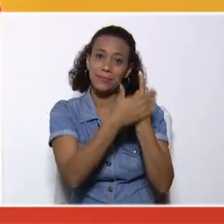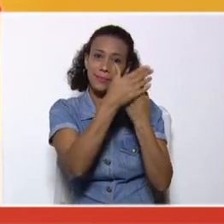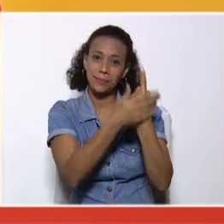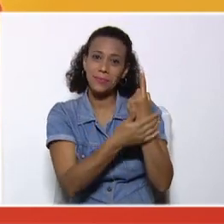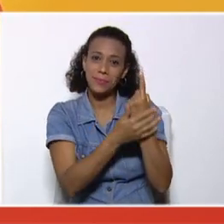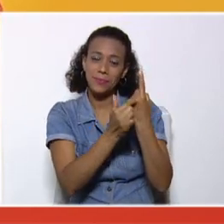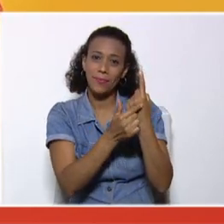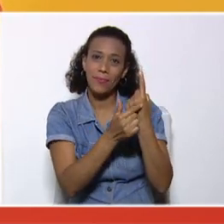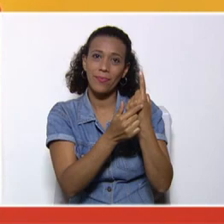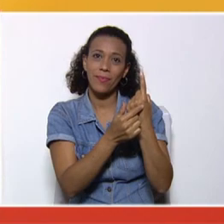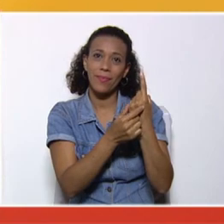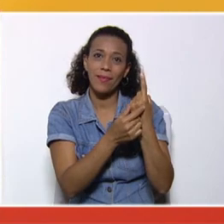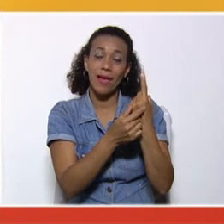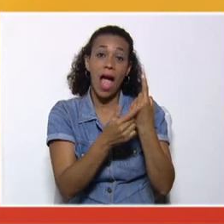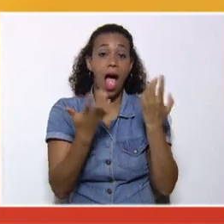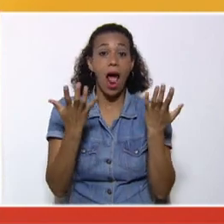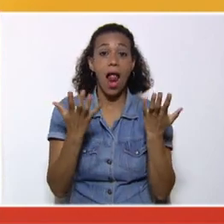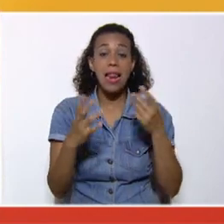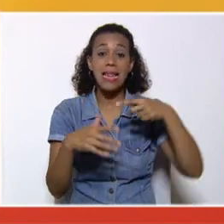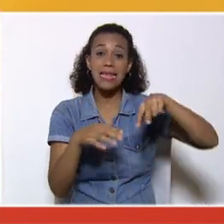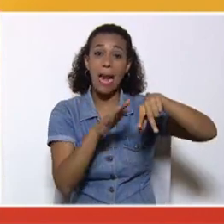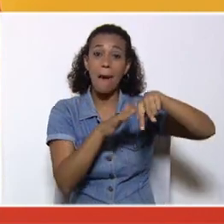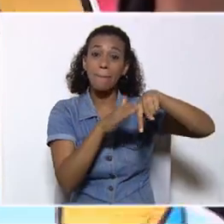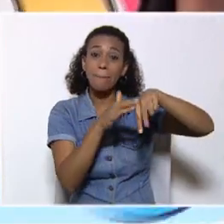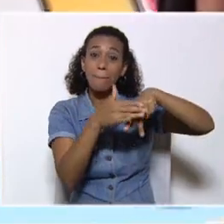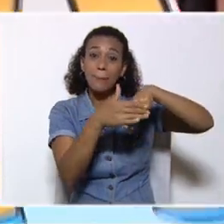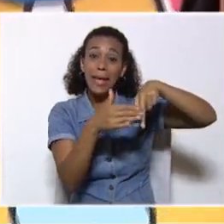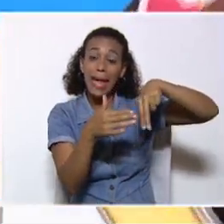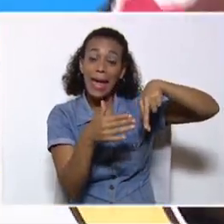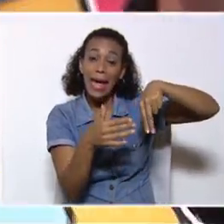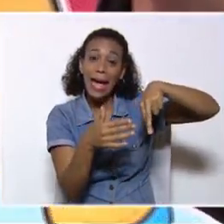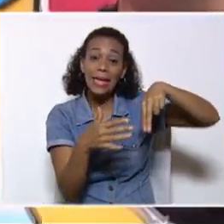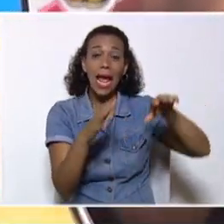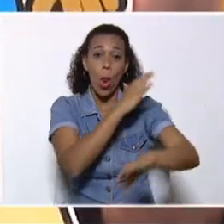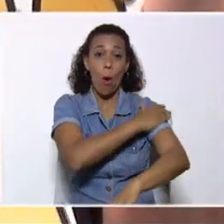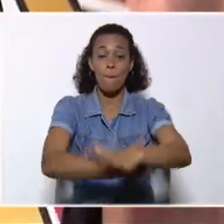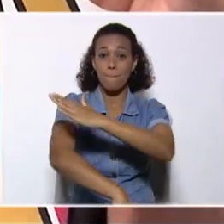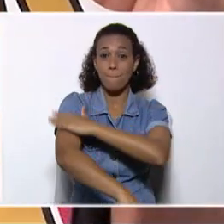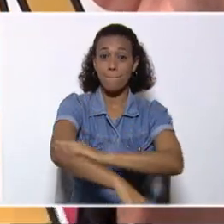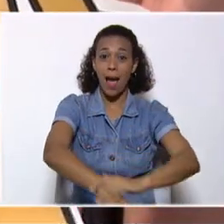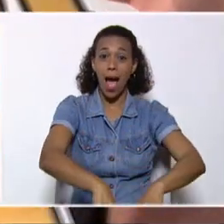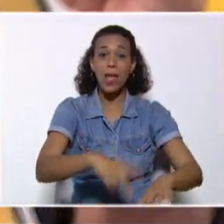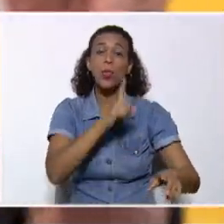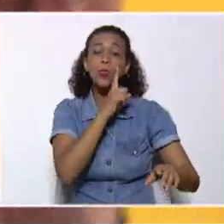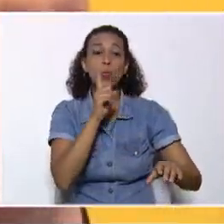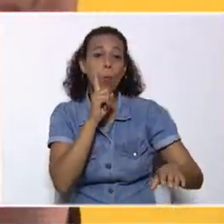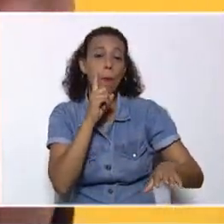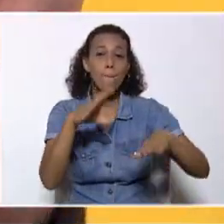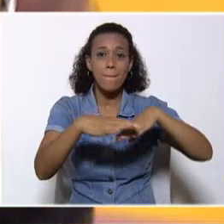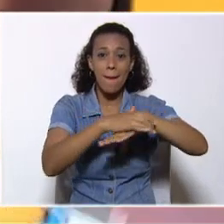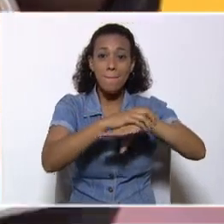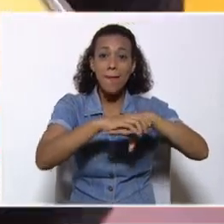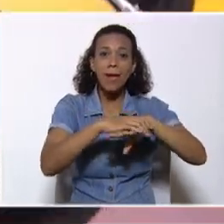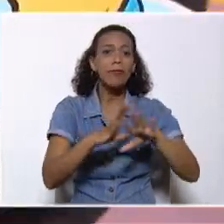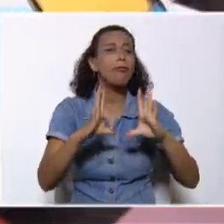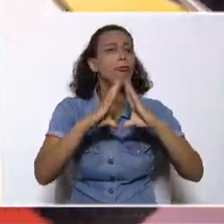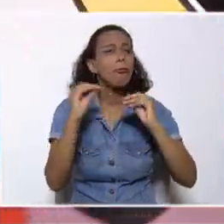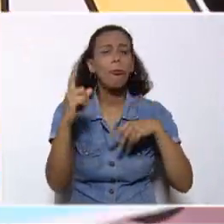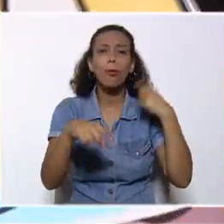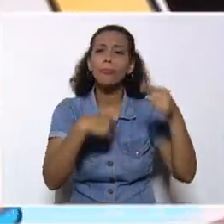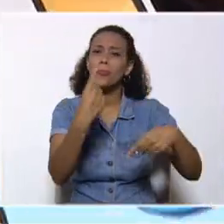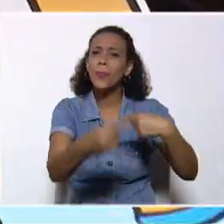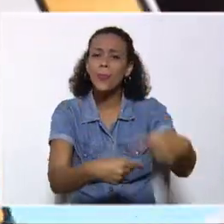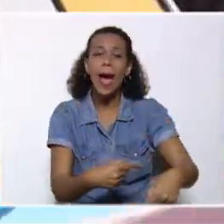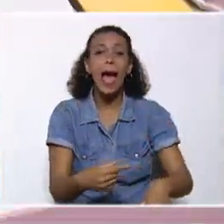también tenemos de espalda, podemos nombrar la pierna, podemos también nombrar los brazos, nombrar los pies y así sucesivamente